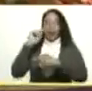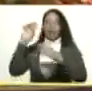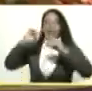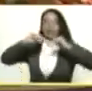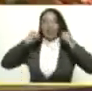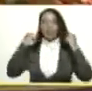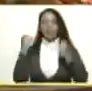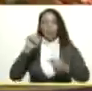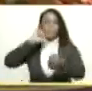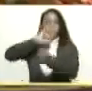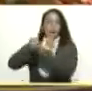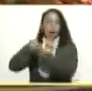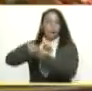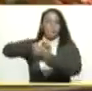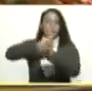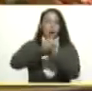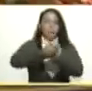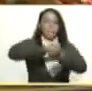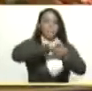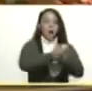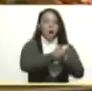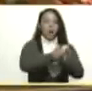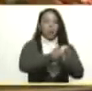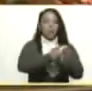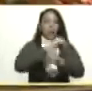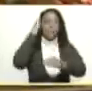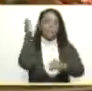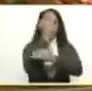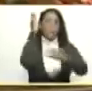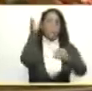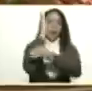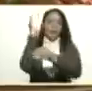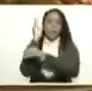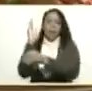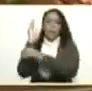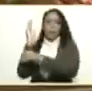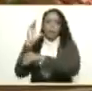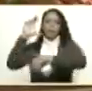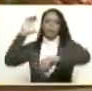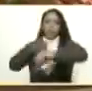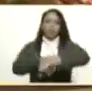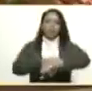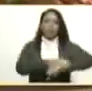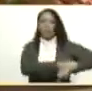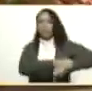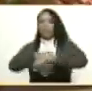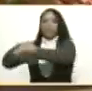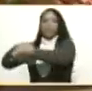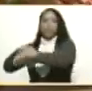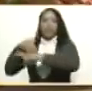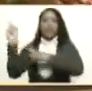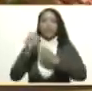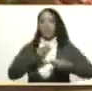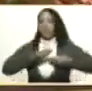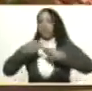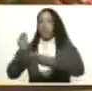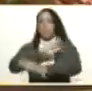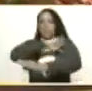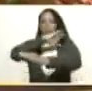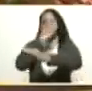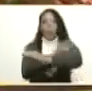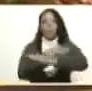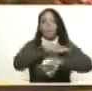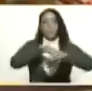a capturarlos, a apresarles, ponerle los ganchos y entregárselos al poder